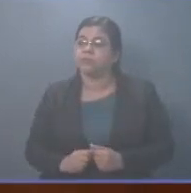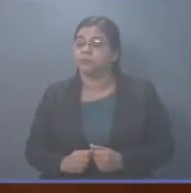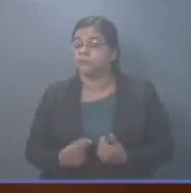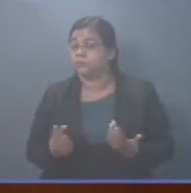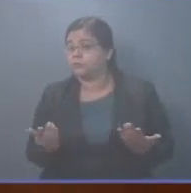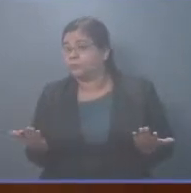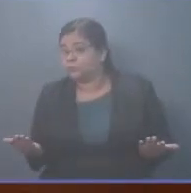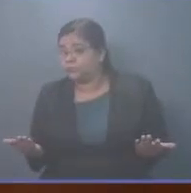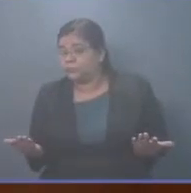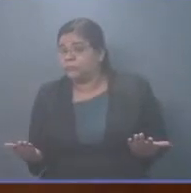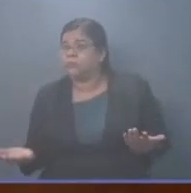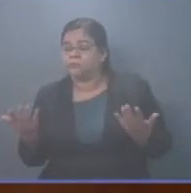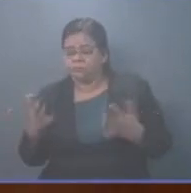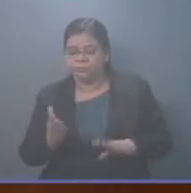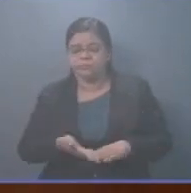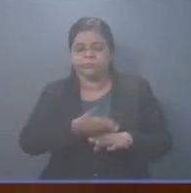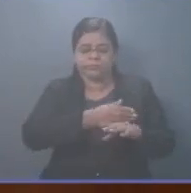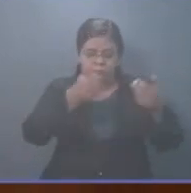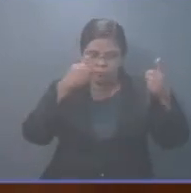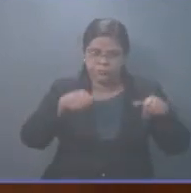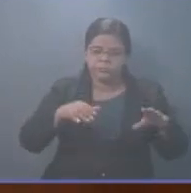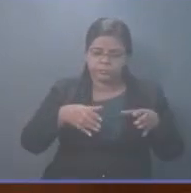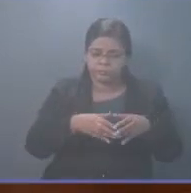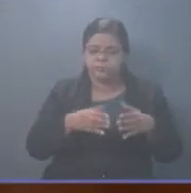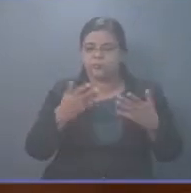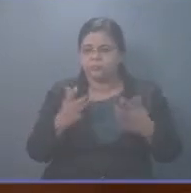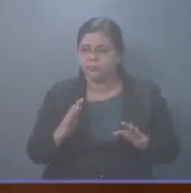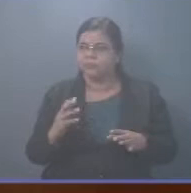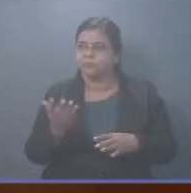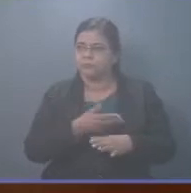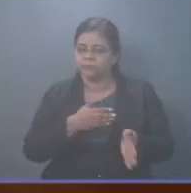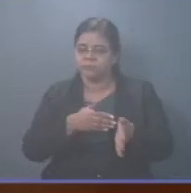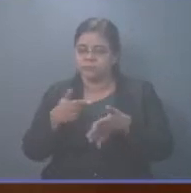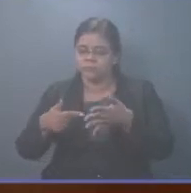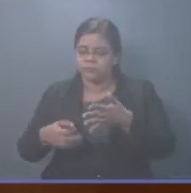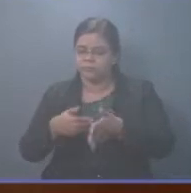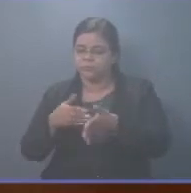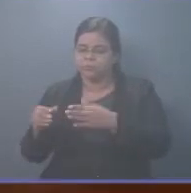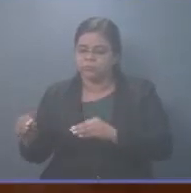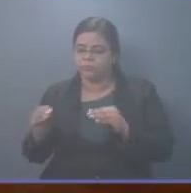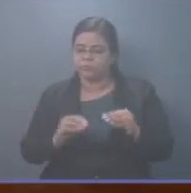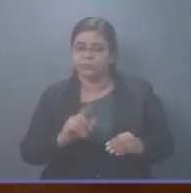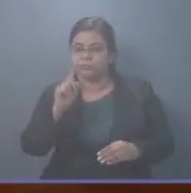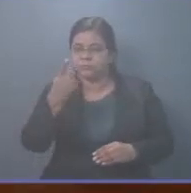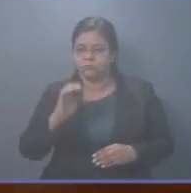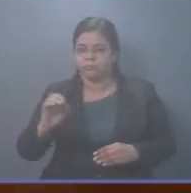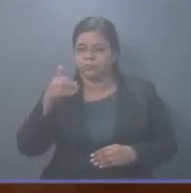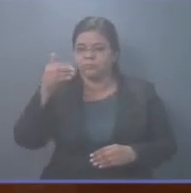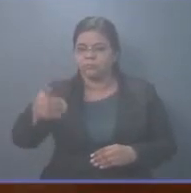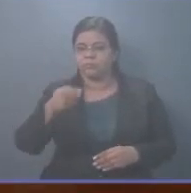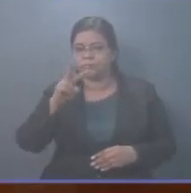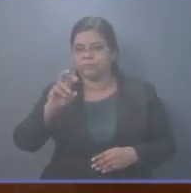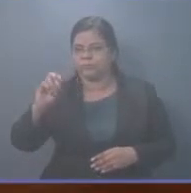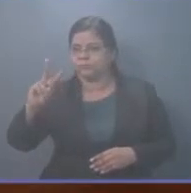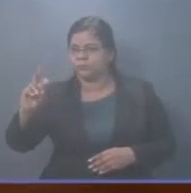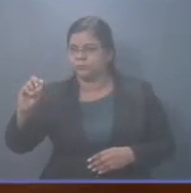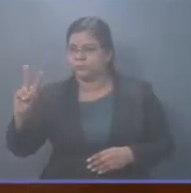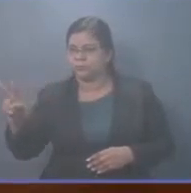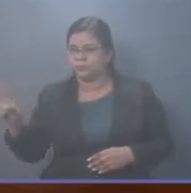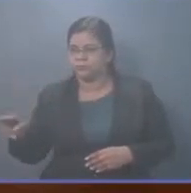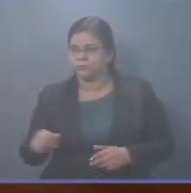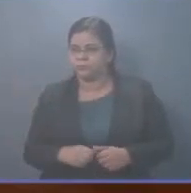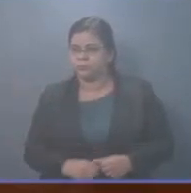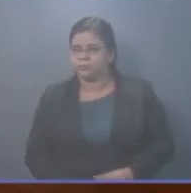Sin embargo, por el acuerdo ya tomado por esta comisión, la ley estaría entrando en vigencia a partir del 1 de enero de 2022, presidente.